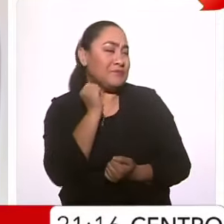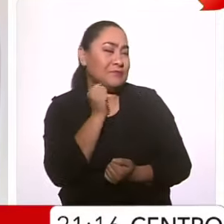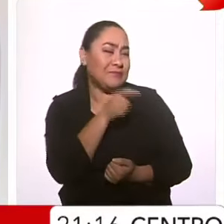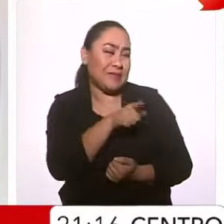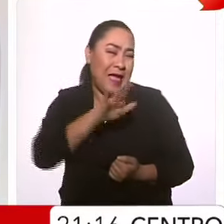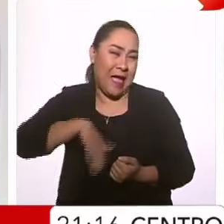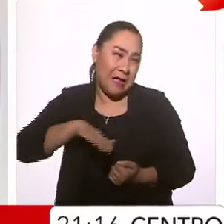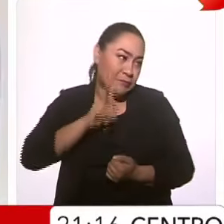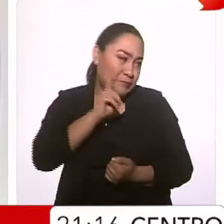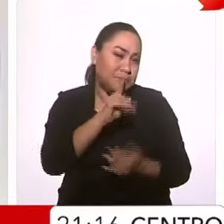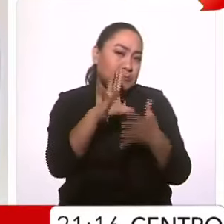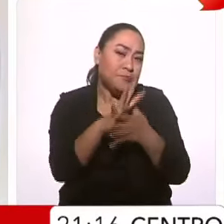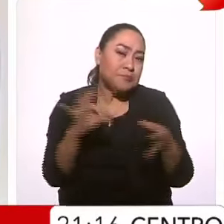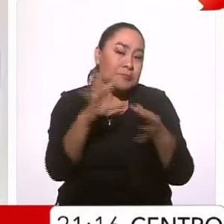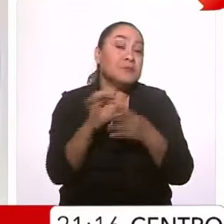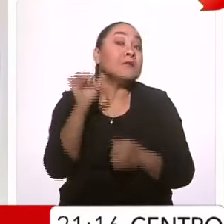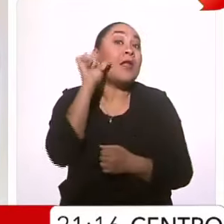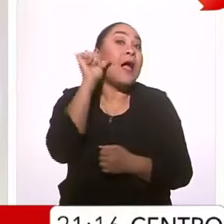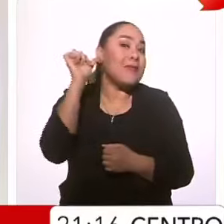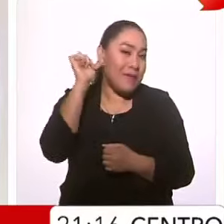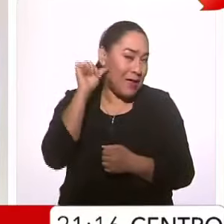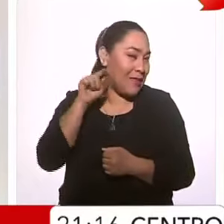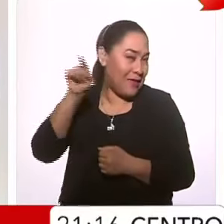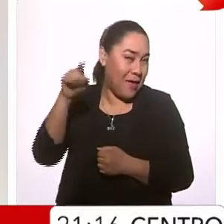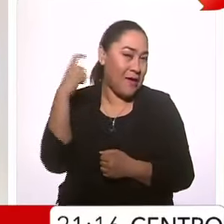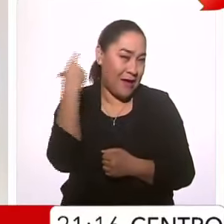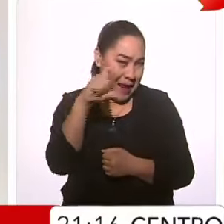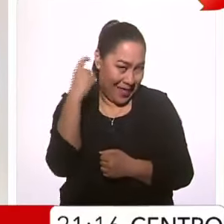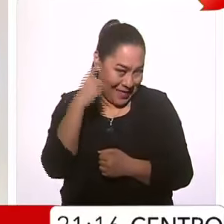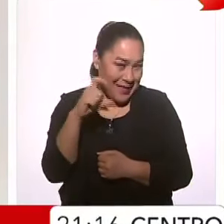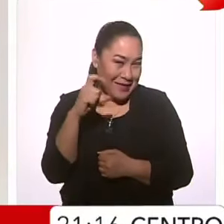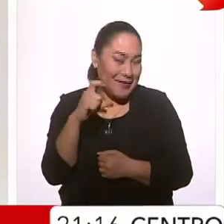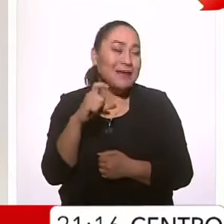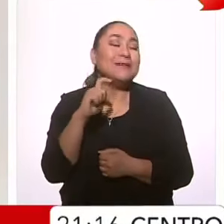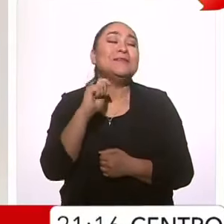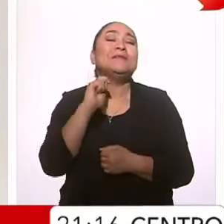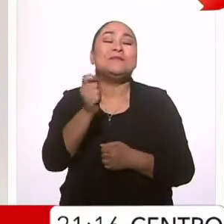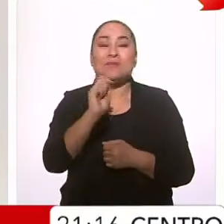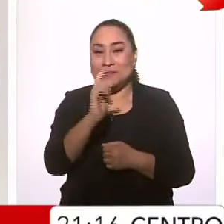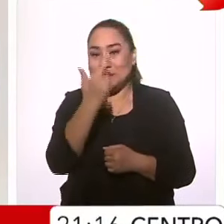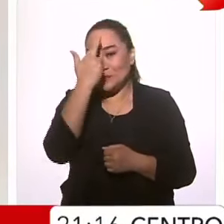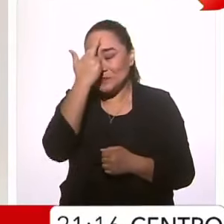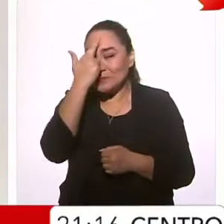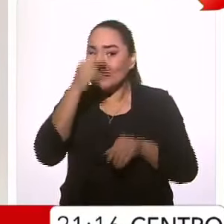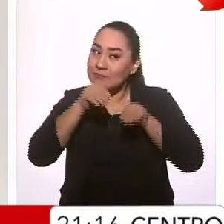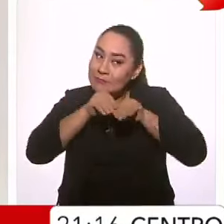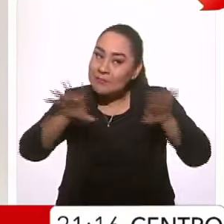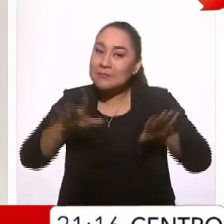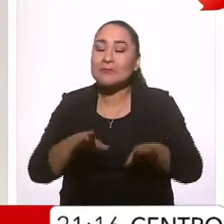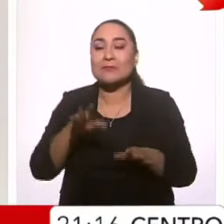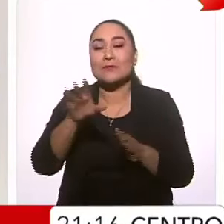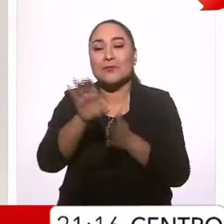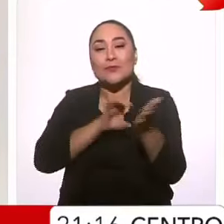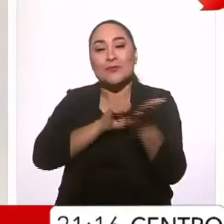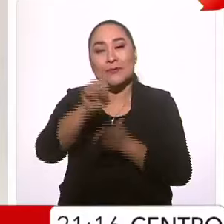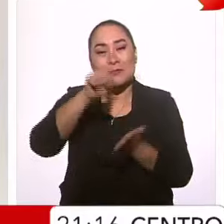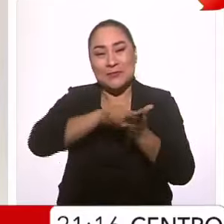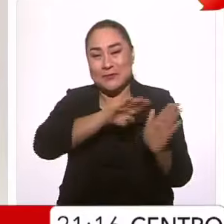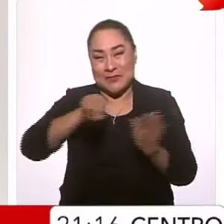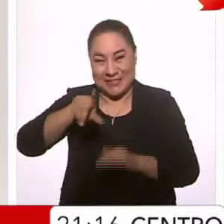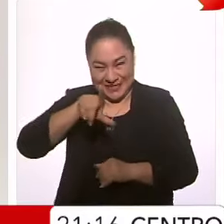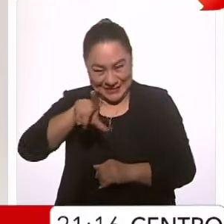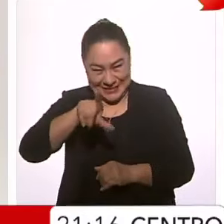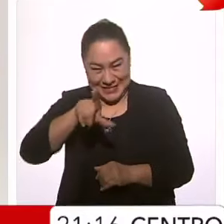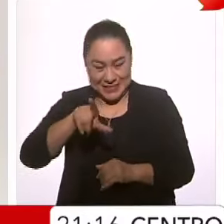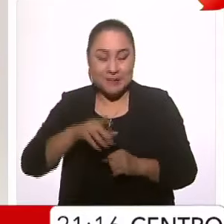el discurso de ayer en Querétaro a propósito de la promulgación de la Constitución de 1917